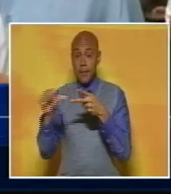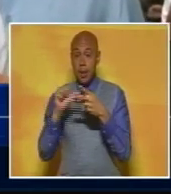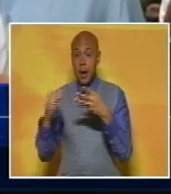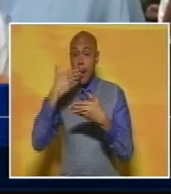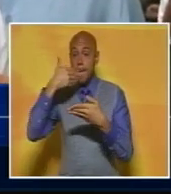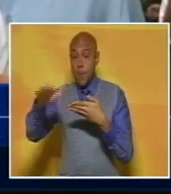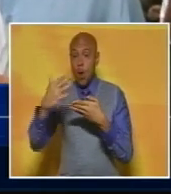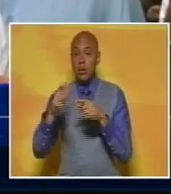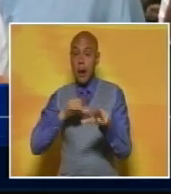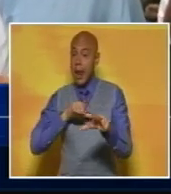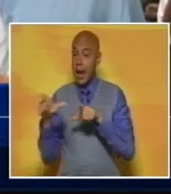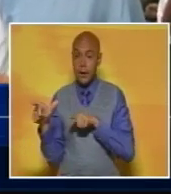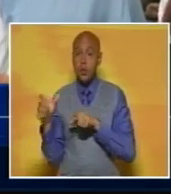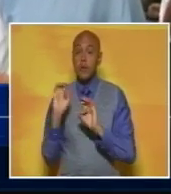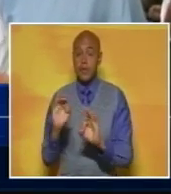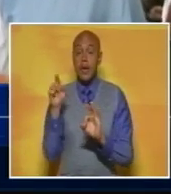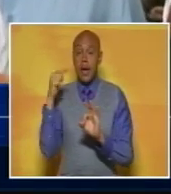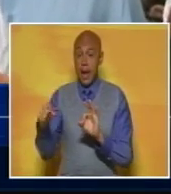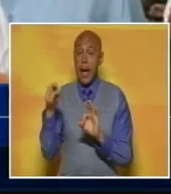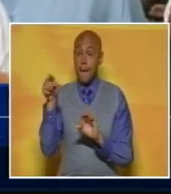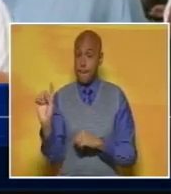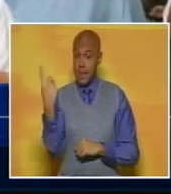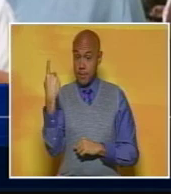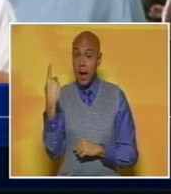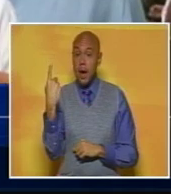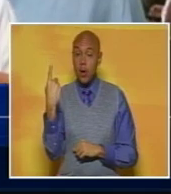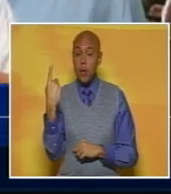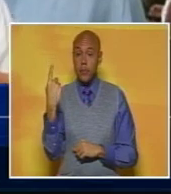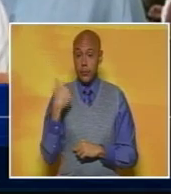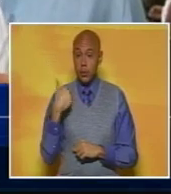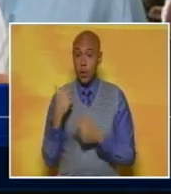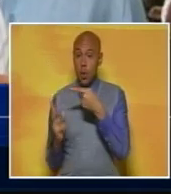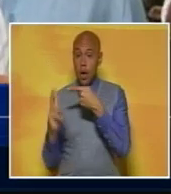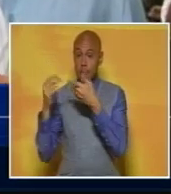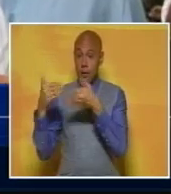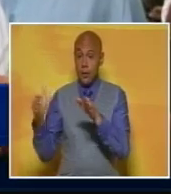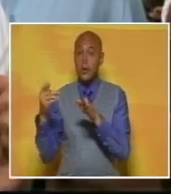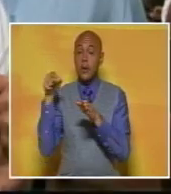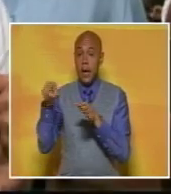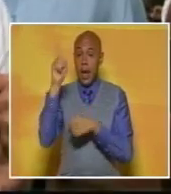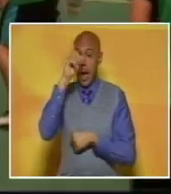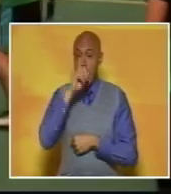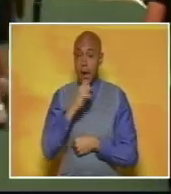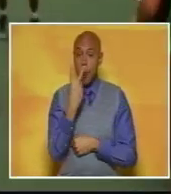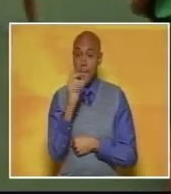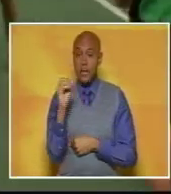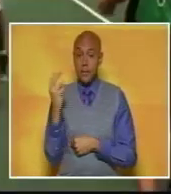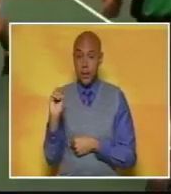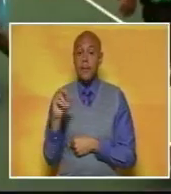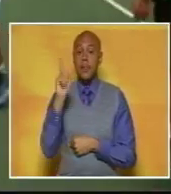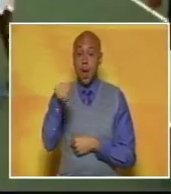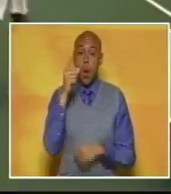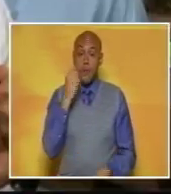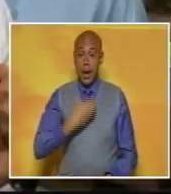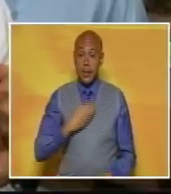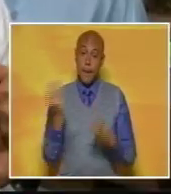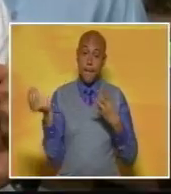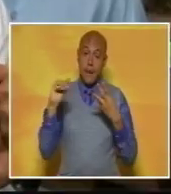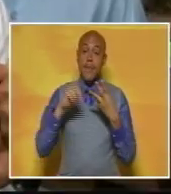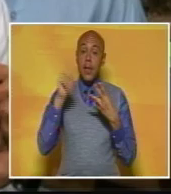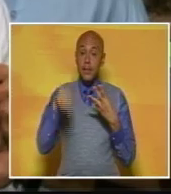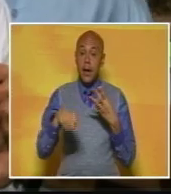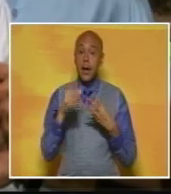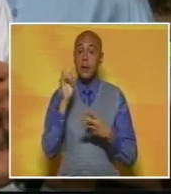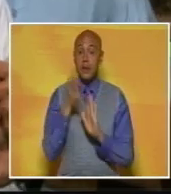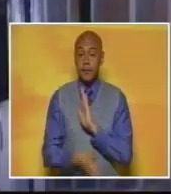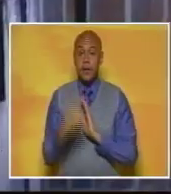queremos que ese es el primero de 13 pozos que vamos a estar haciendo durante el año 2020. El alcalde de Baruta finalizó informando que